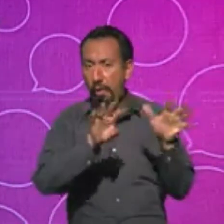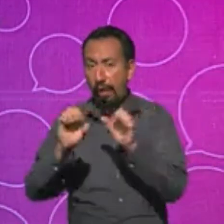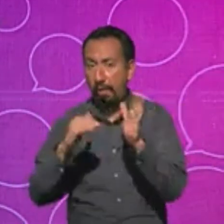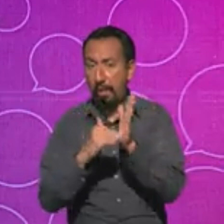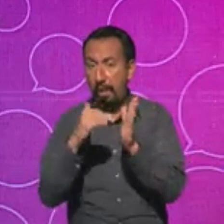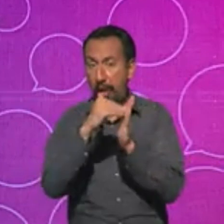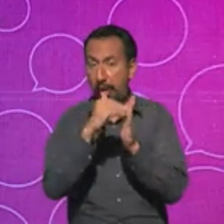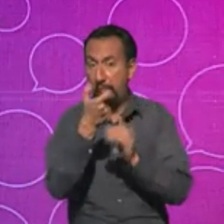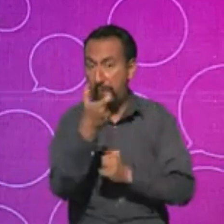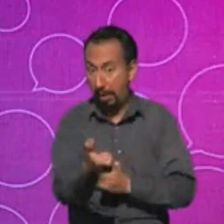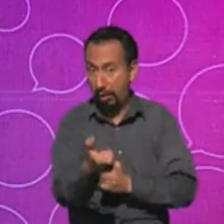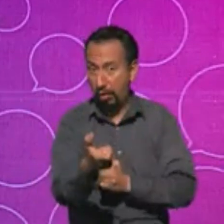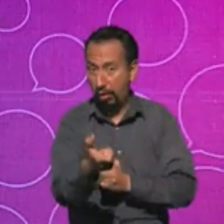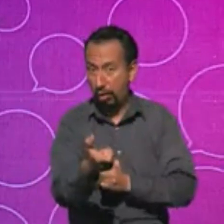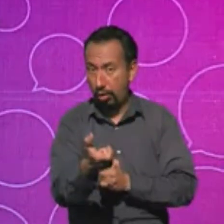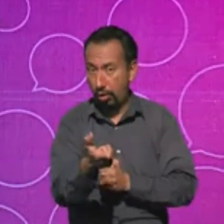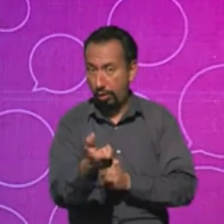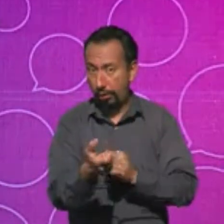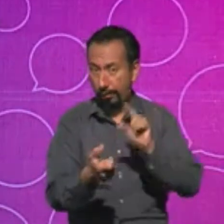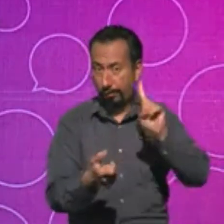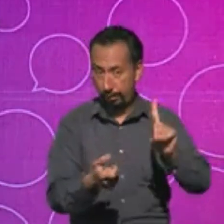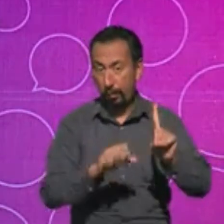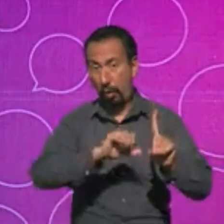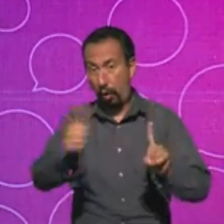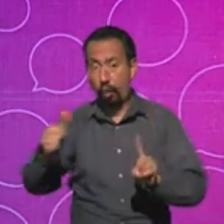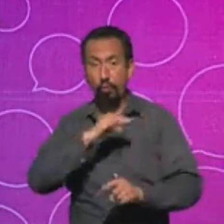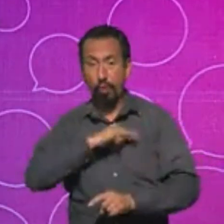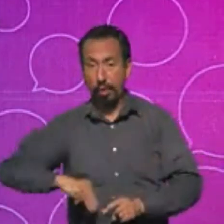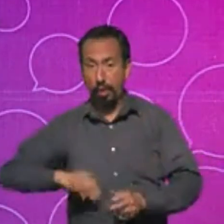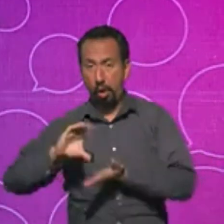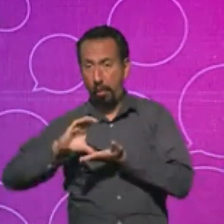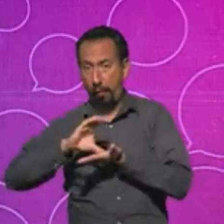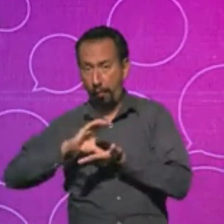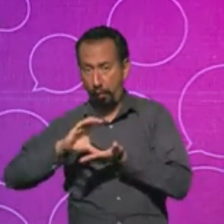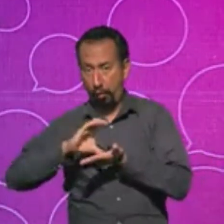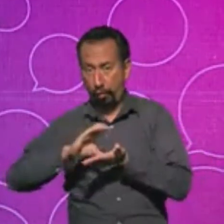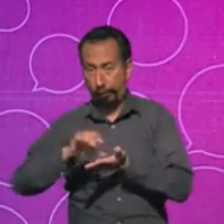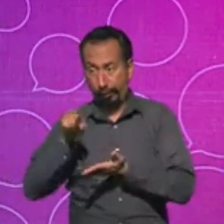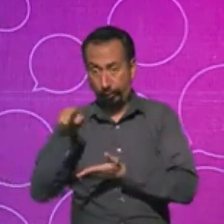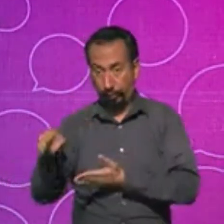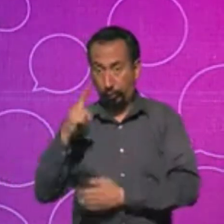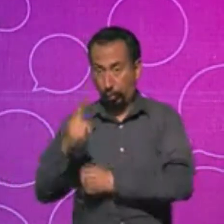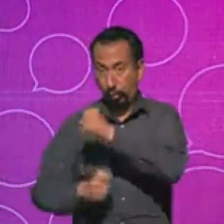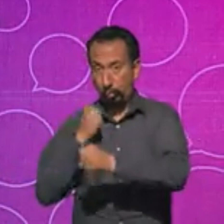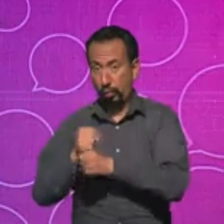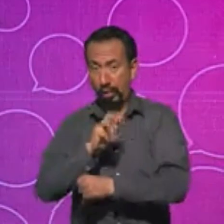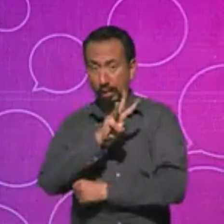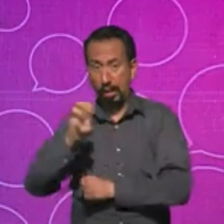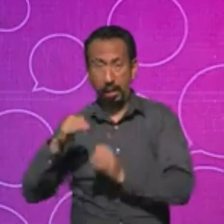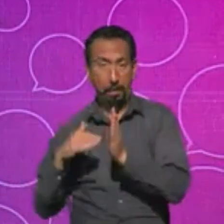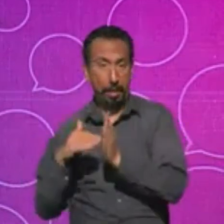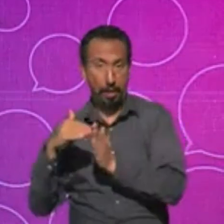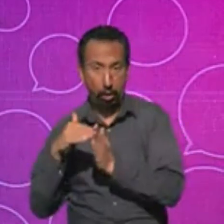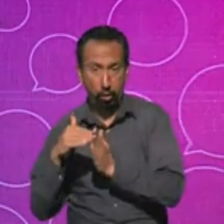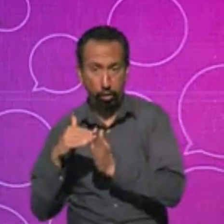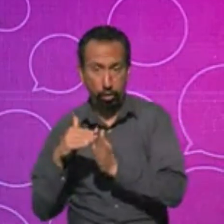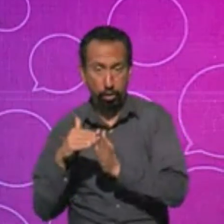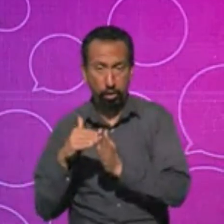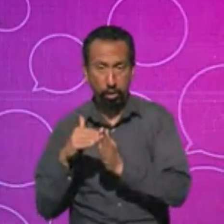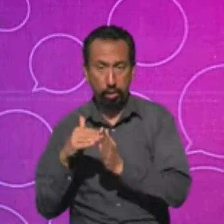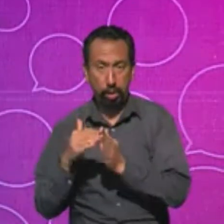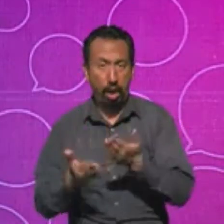pesos en comparación como Ford tiene un presupuesto anual en su totalidad de 300 millones de pesos